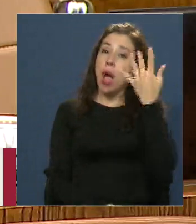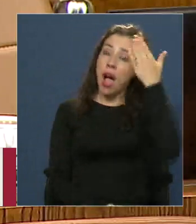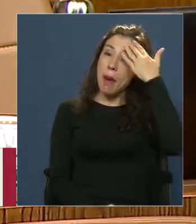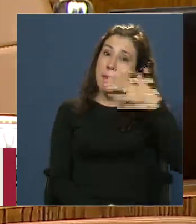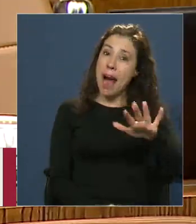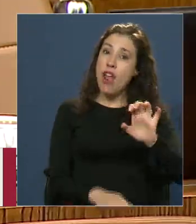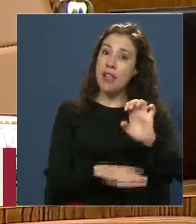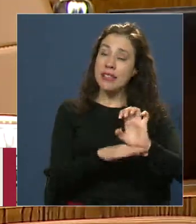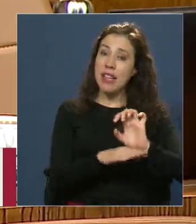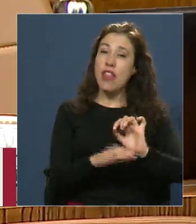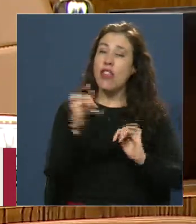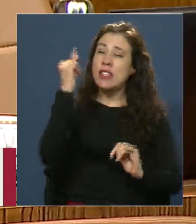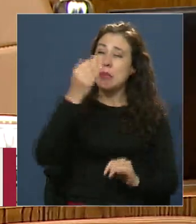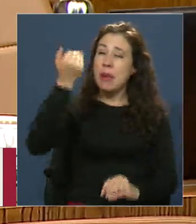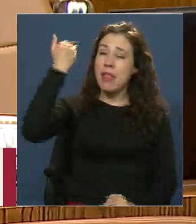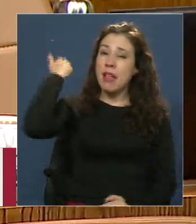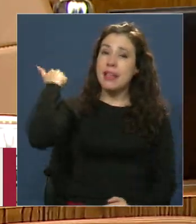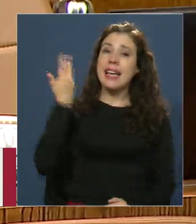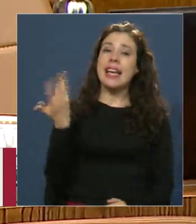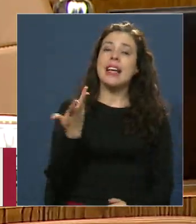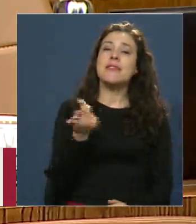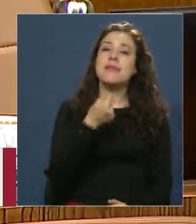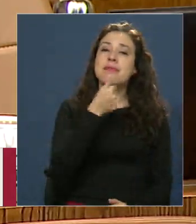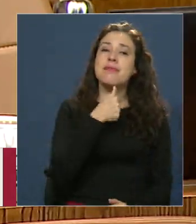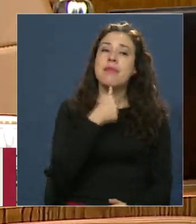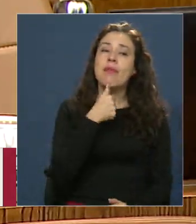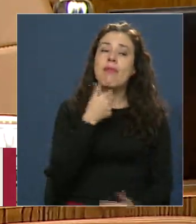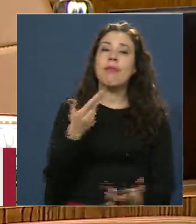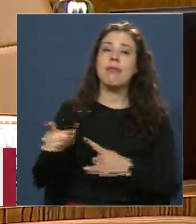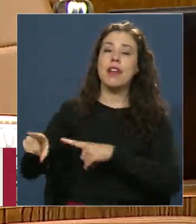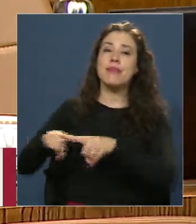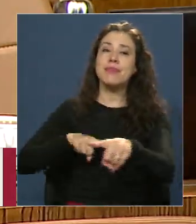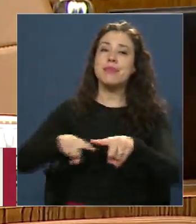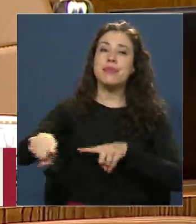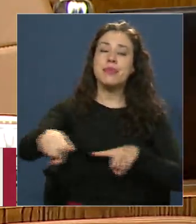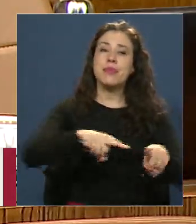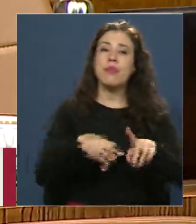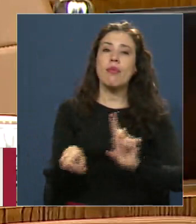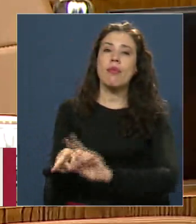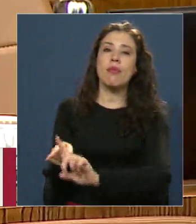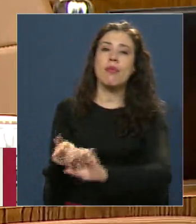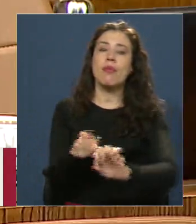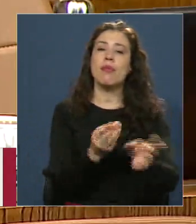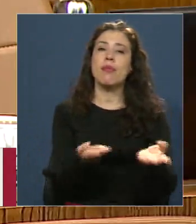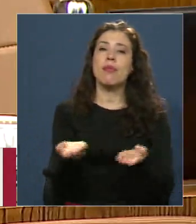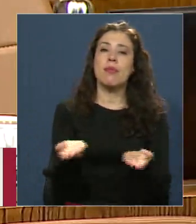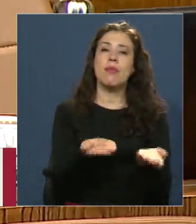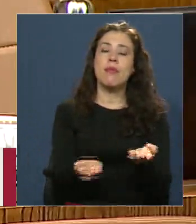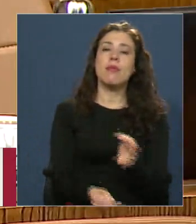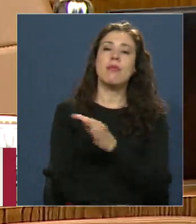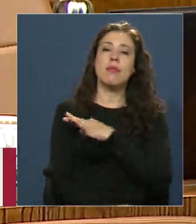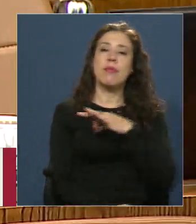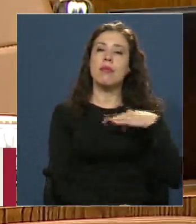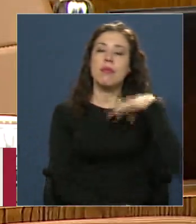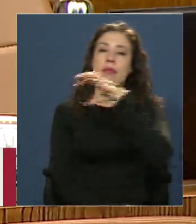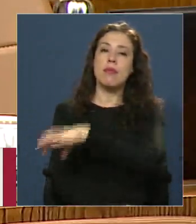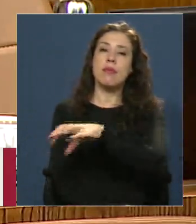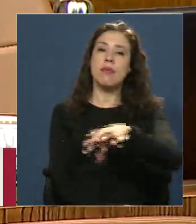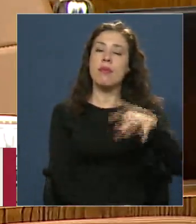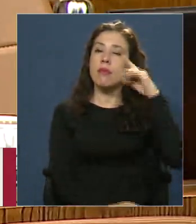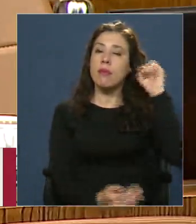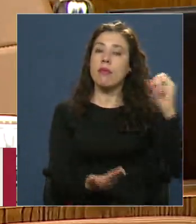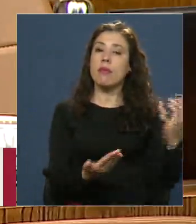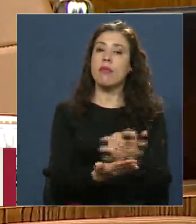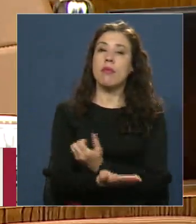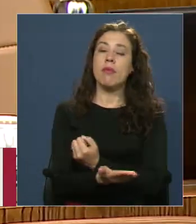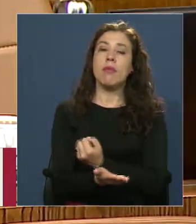no de ahora, de siempre, es la falta de coordinación entre los distintos servicios, ministerios, para alcanzar